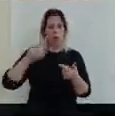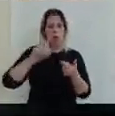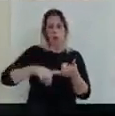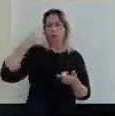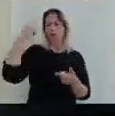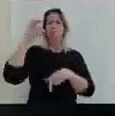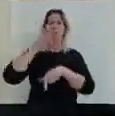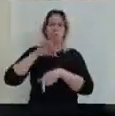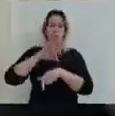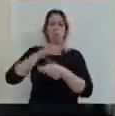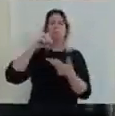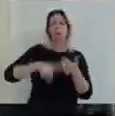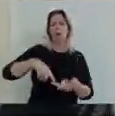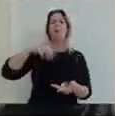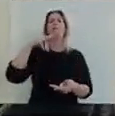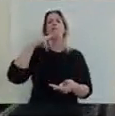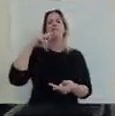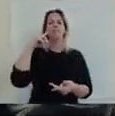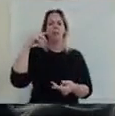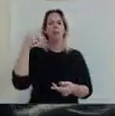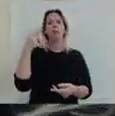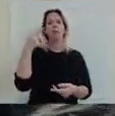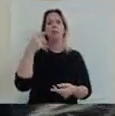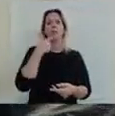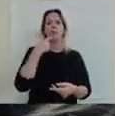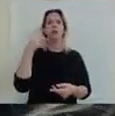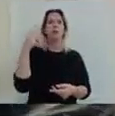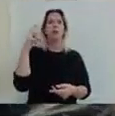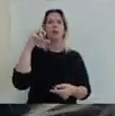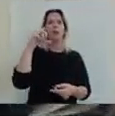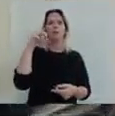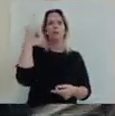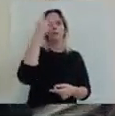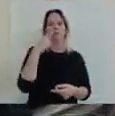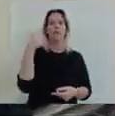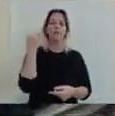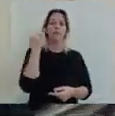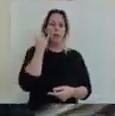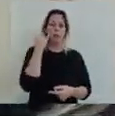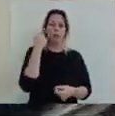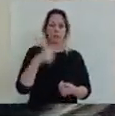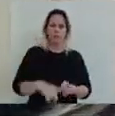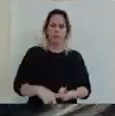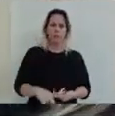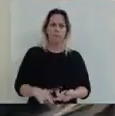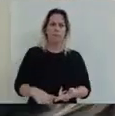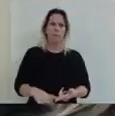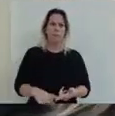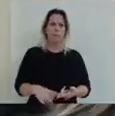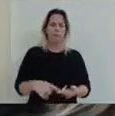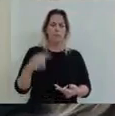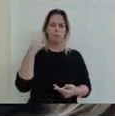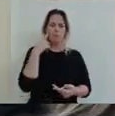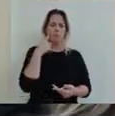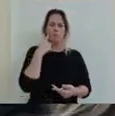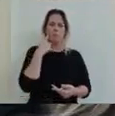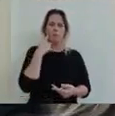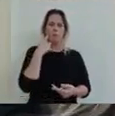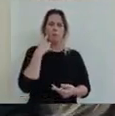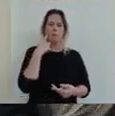Vicky. Nosotros acá no estamos poniendo en tela de juicio, ni mucho menos la honorabilidad del Ejecutivo Municipal, ni mucho menos. Nosotros lo que estamos